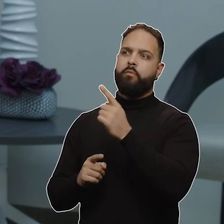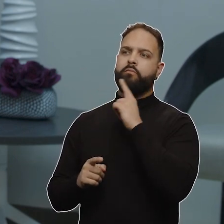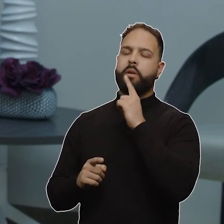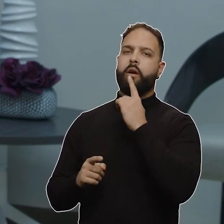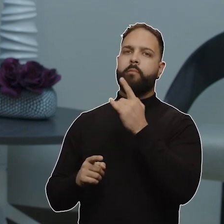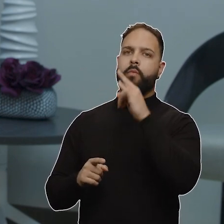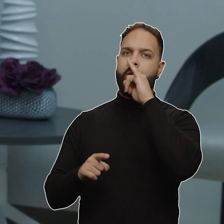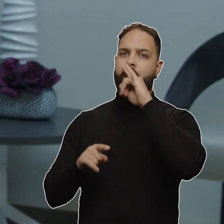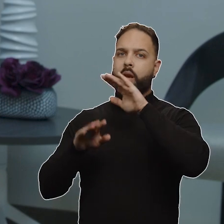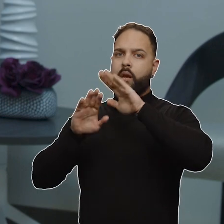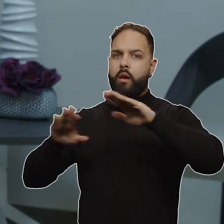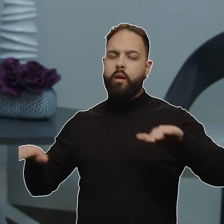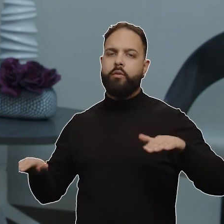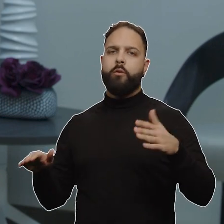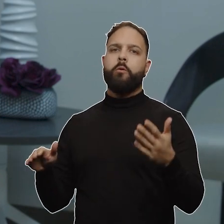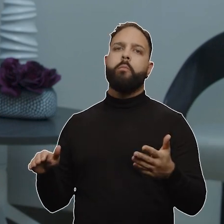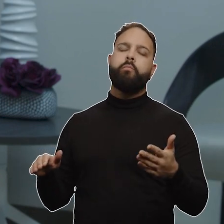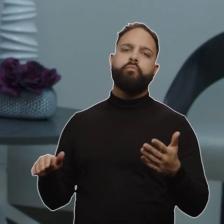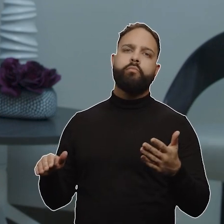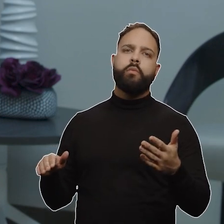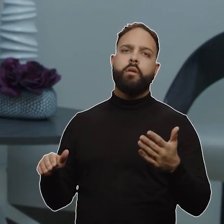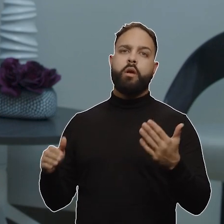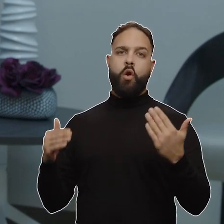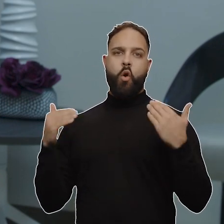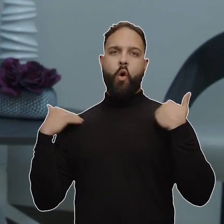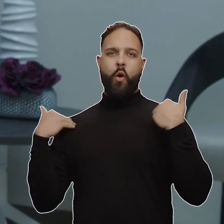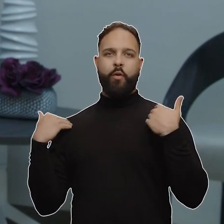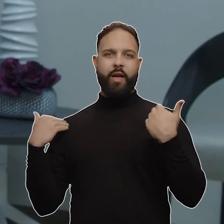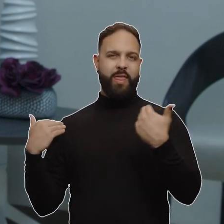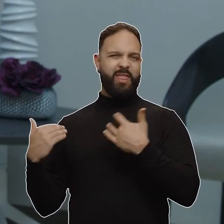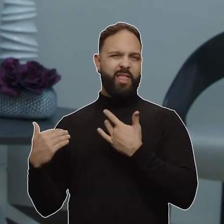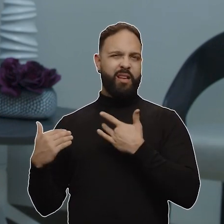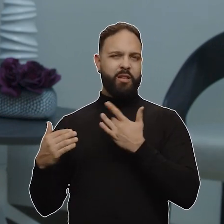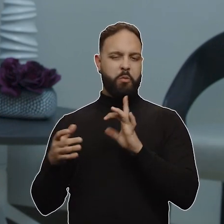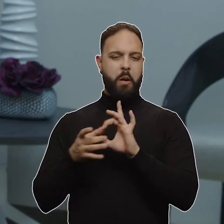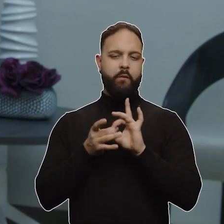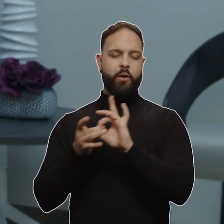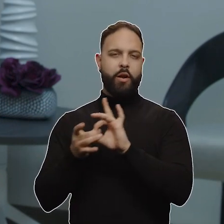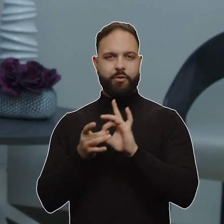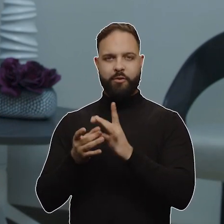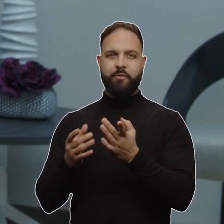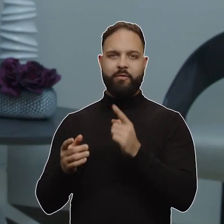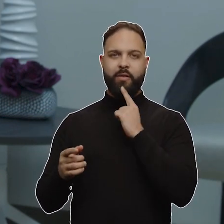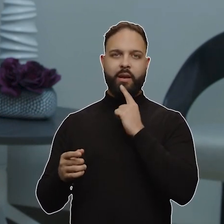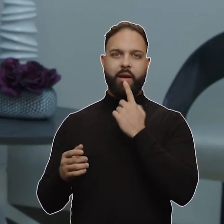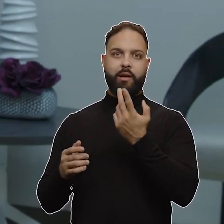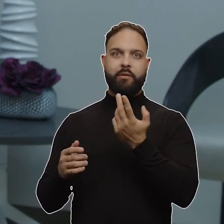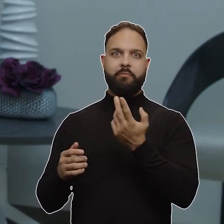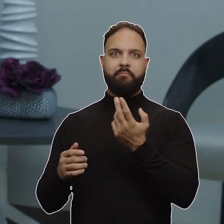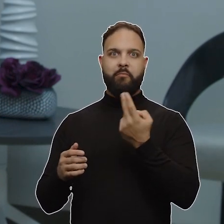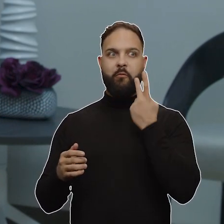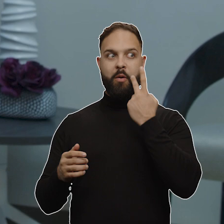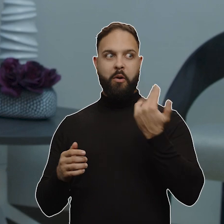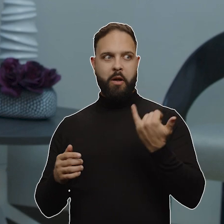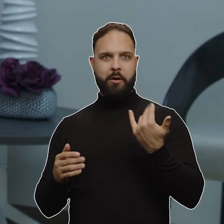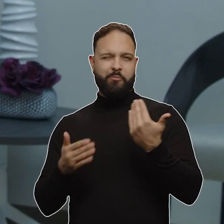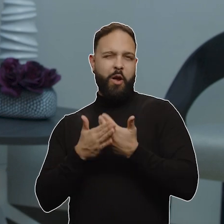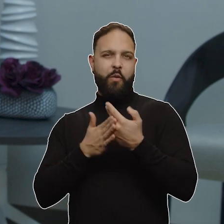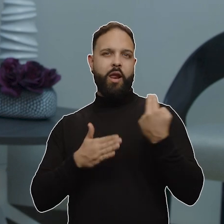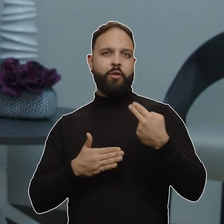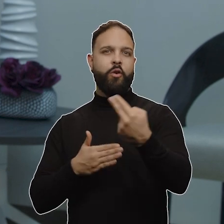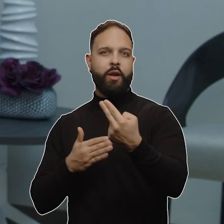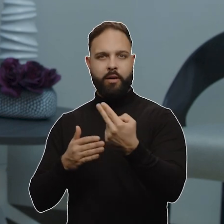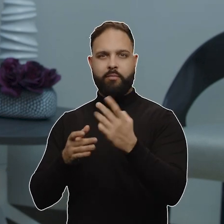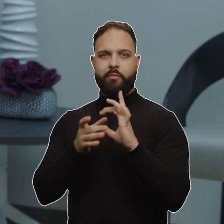ejemplo, en el tema de la niñez, sabemos que la niñez y la juventud tiene una vinculación muy particular, histórica